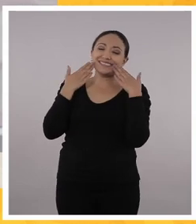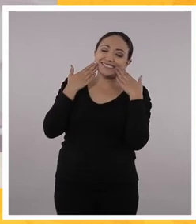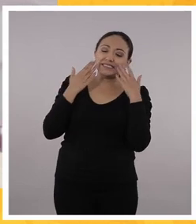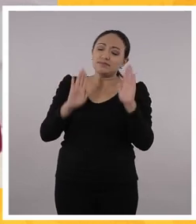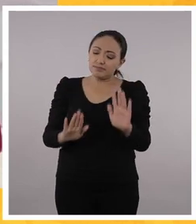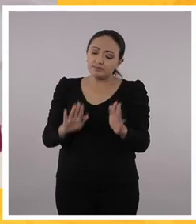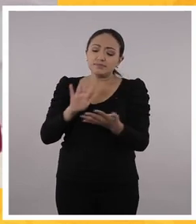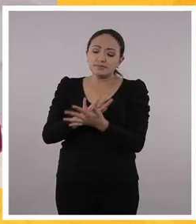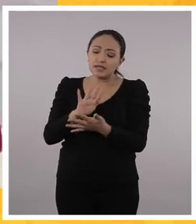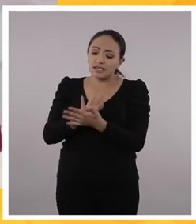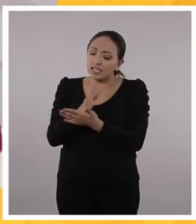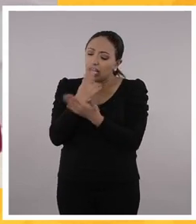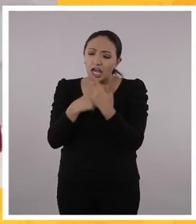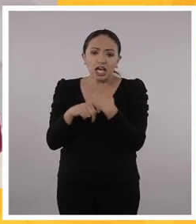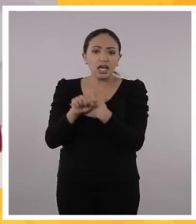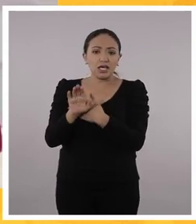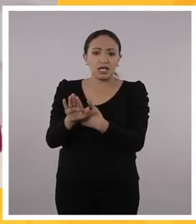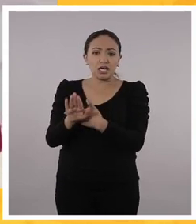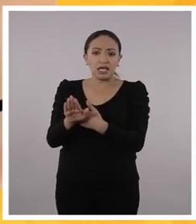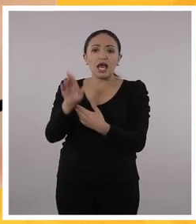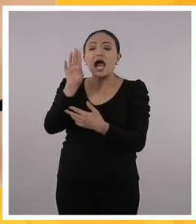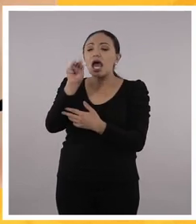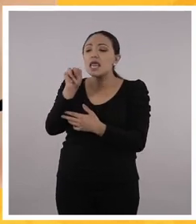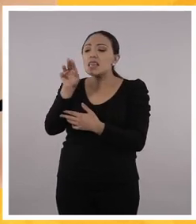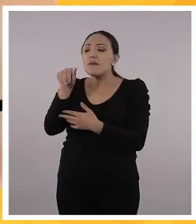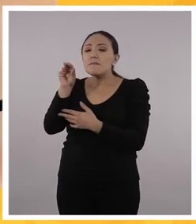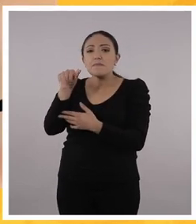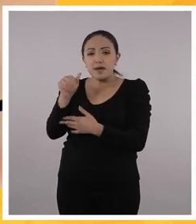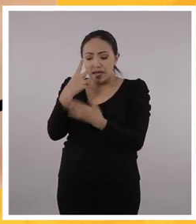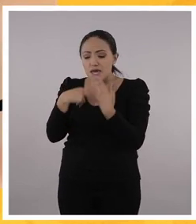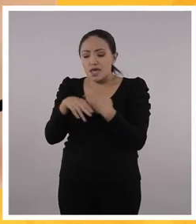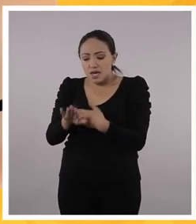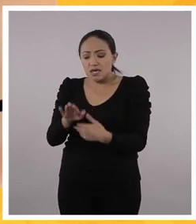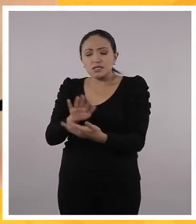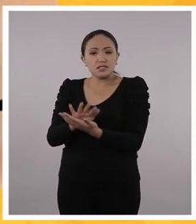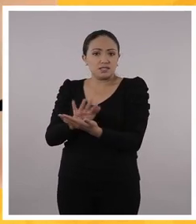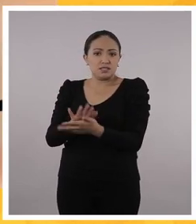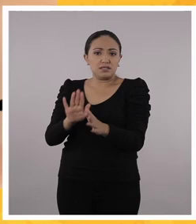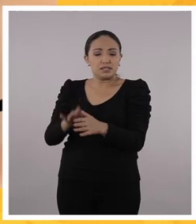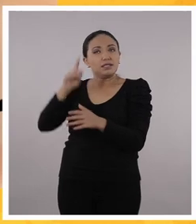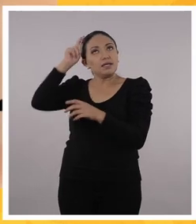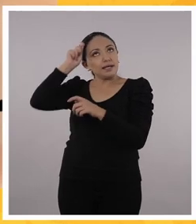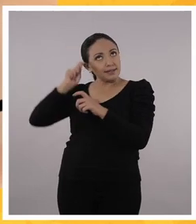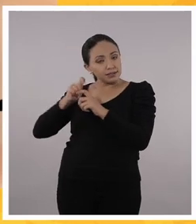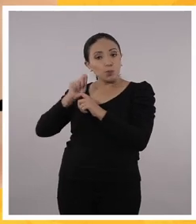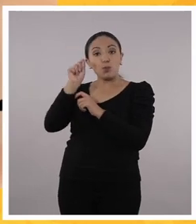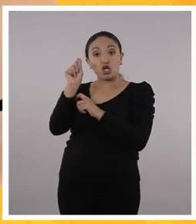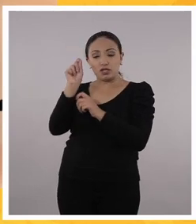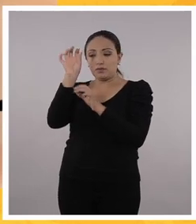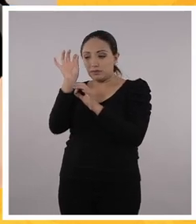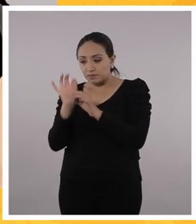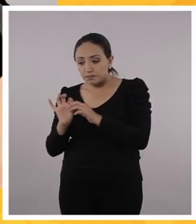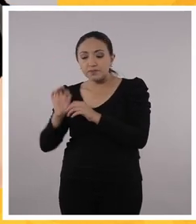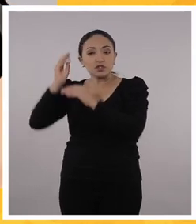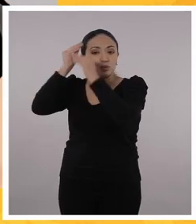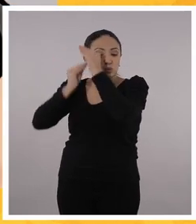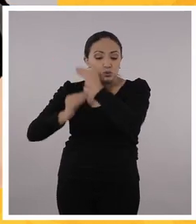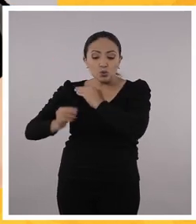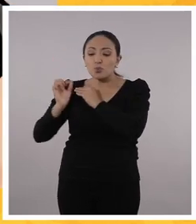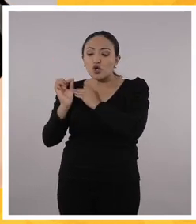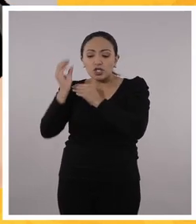dijo. Tranquila, mi nama. Yo te ayudo. Papá con mucho cariño separó cada hebra de cabello, tratando